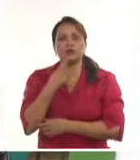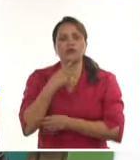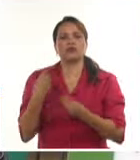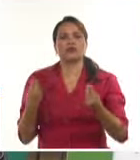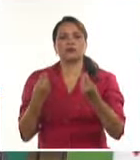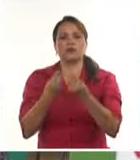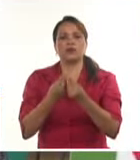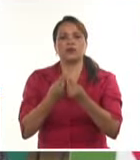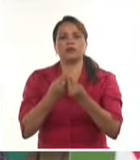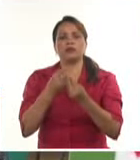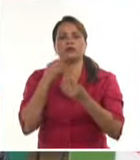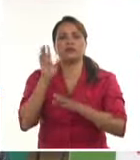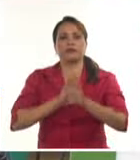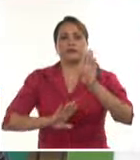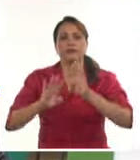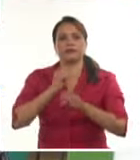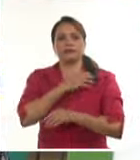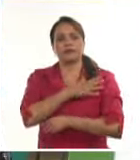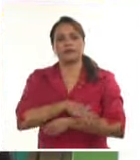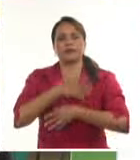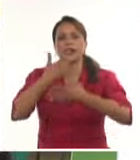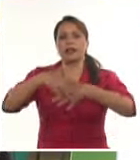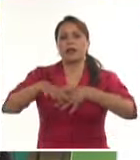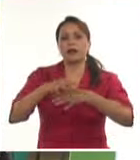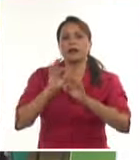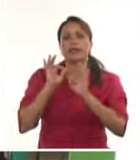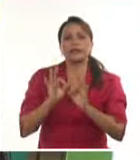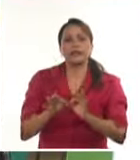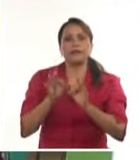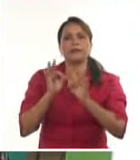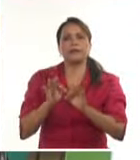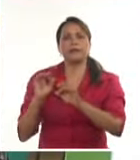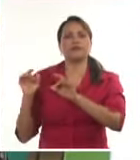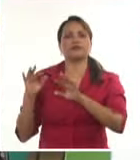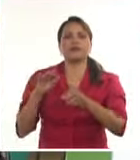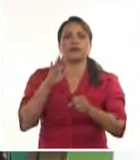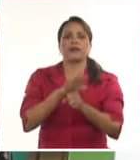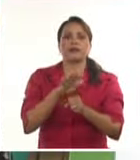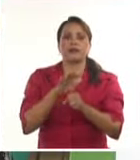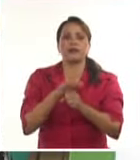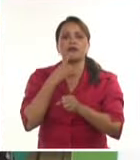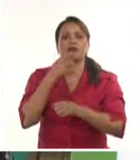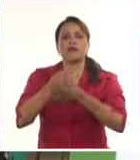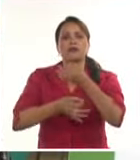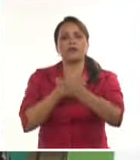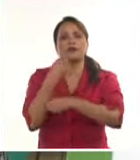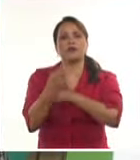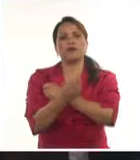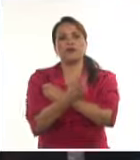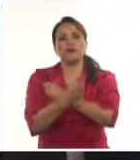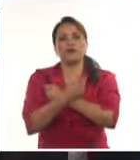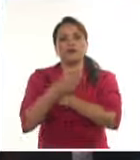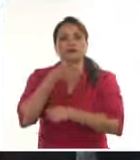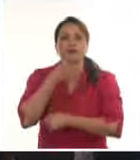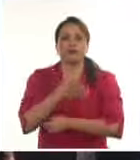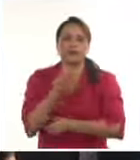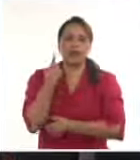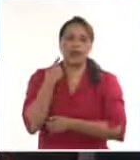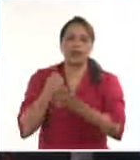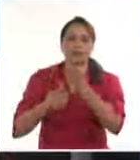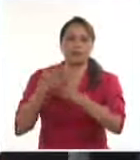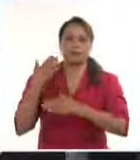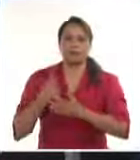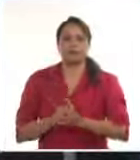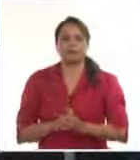calles estarán siempre llenas de solidaridad y humanismo, como nos enseñó nuestro invicto comandante en jefe durante tantos años. Una